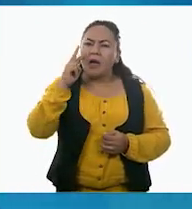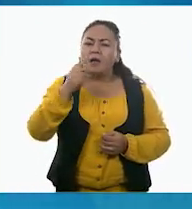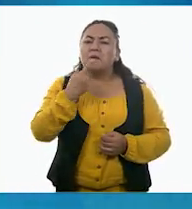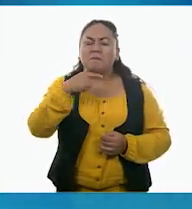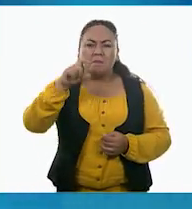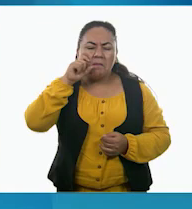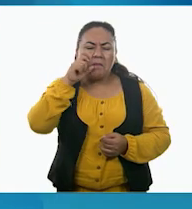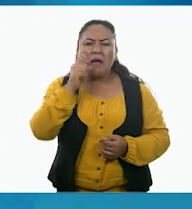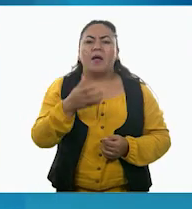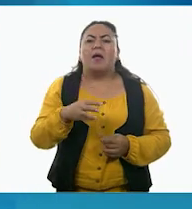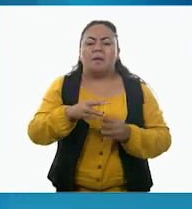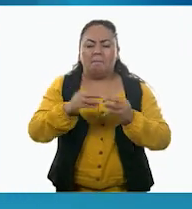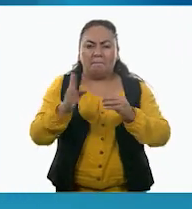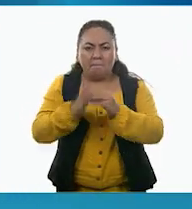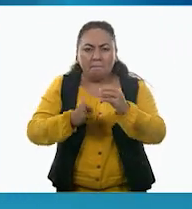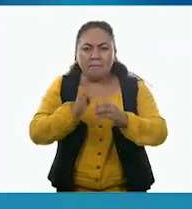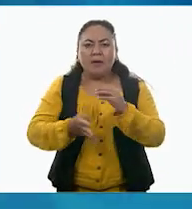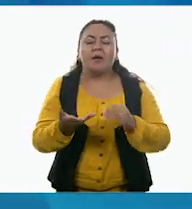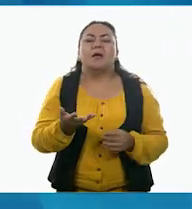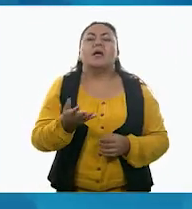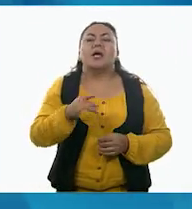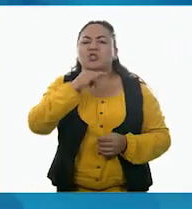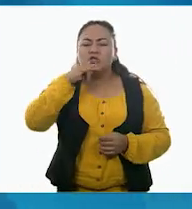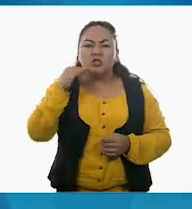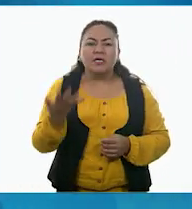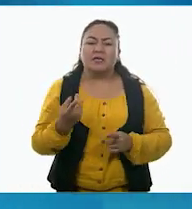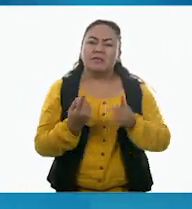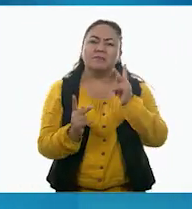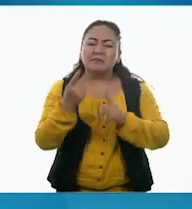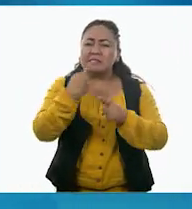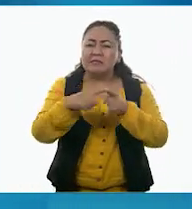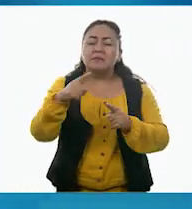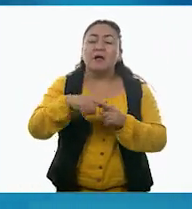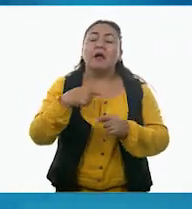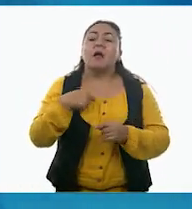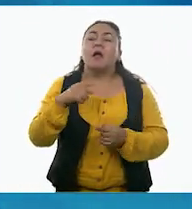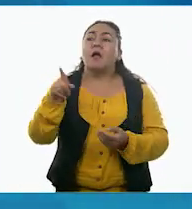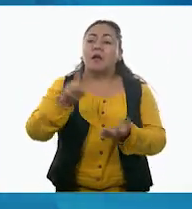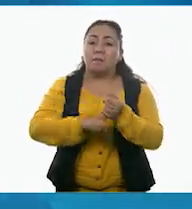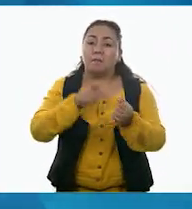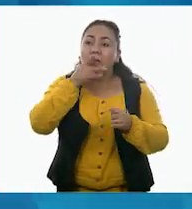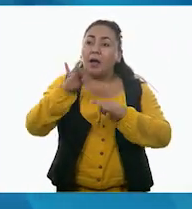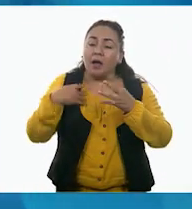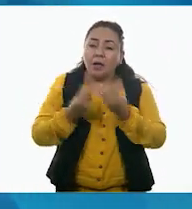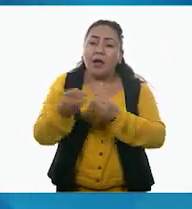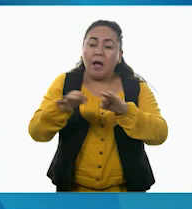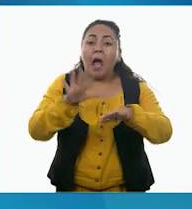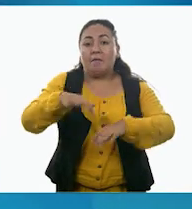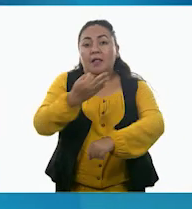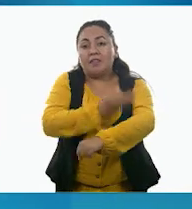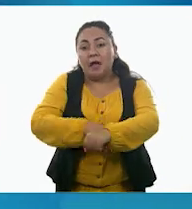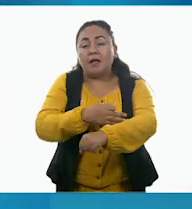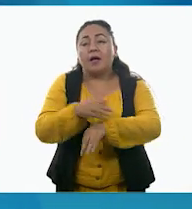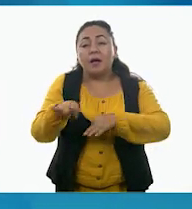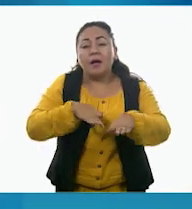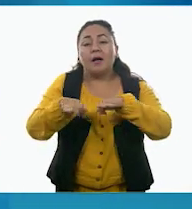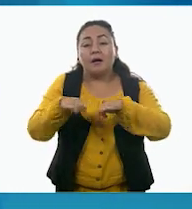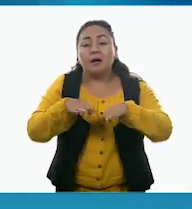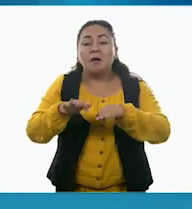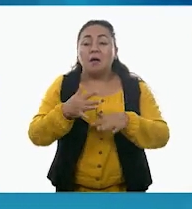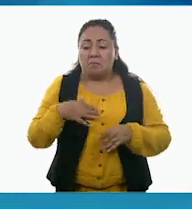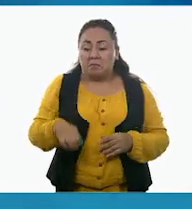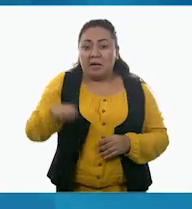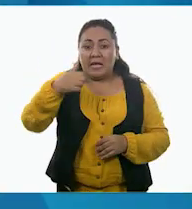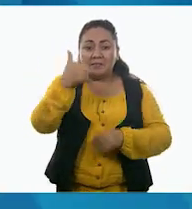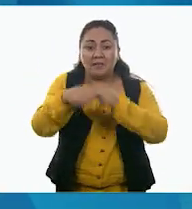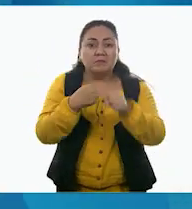pepino, chile, cultivos, que mis papás pues trabajaban y yo por las tardes entraba a veces con mis hermanos. Y hasta como los